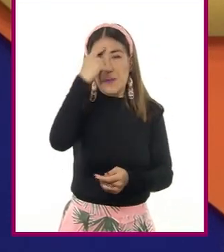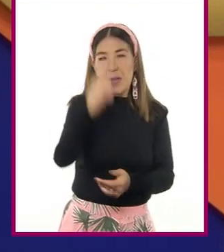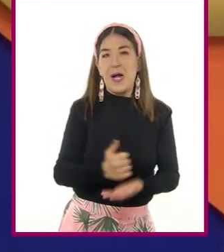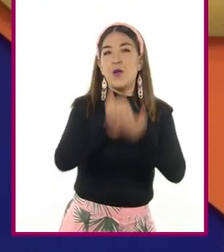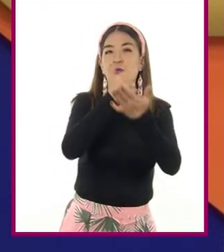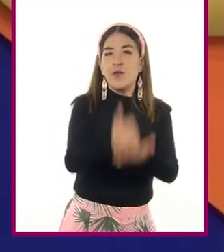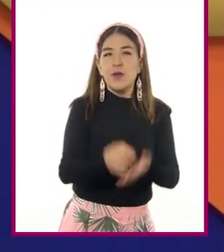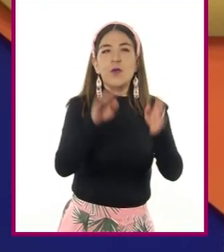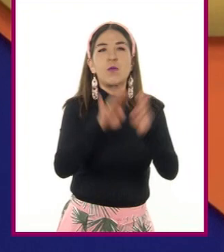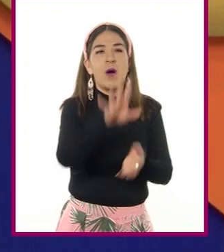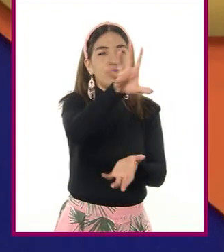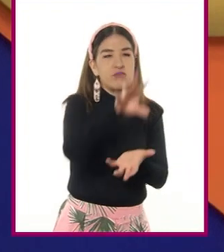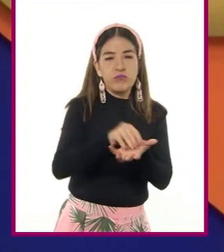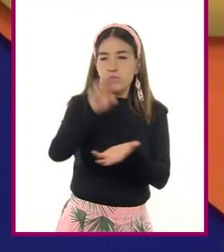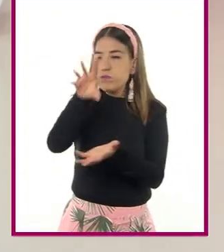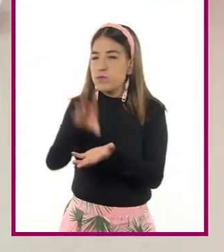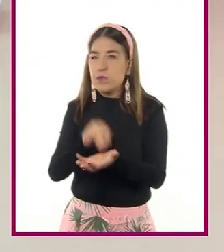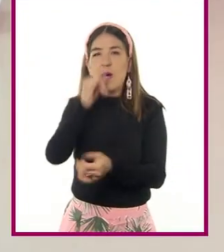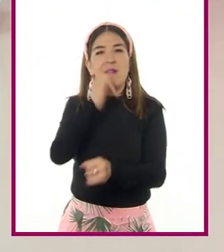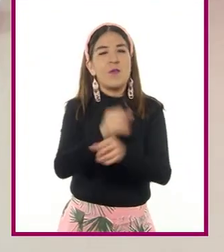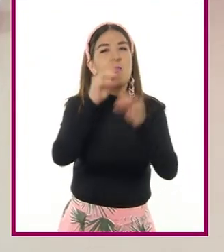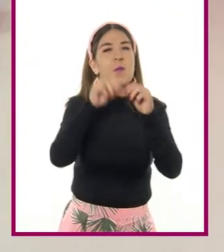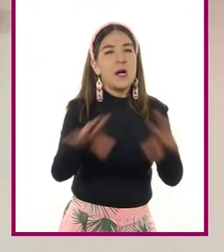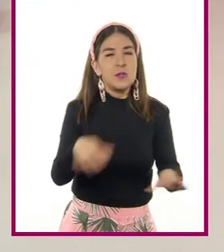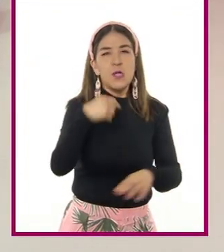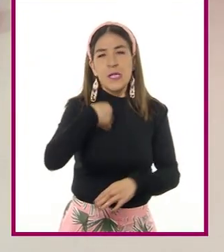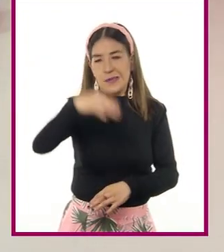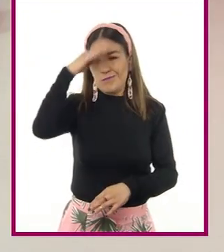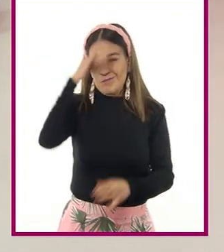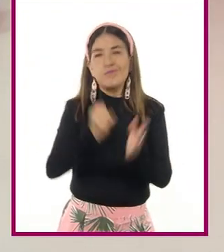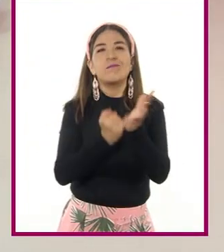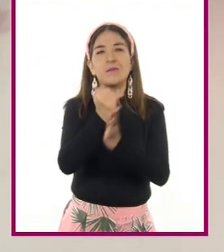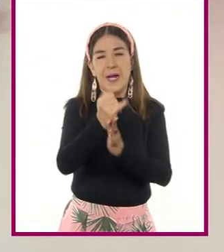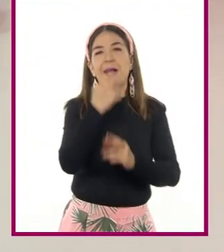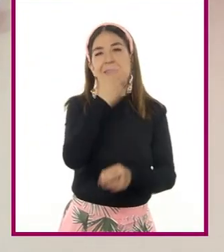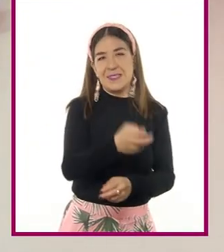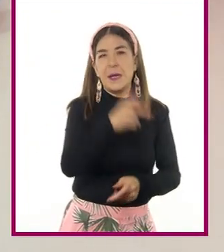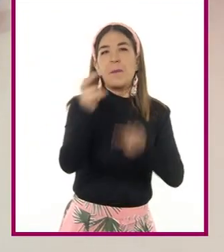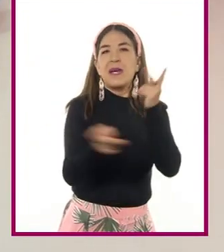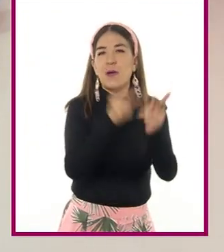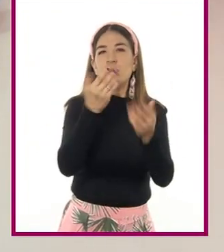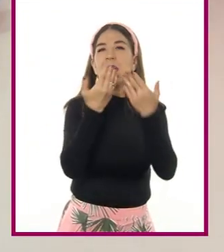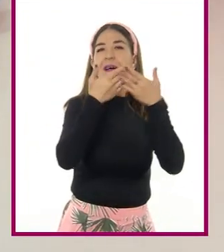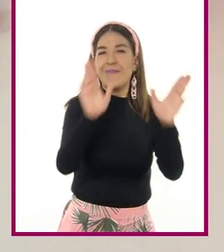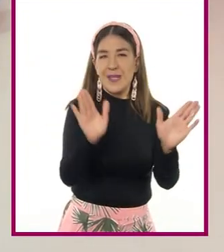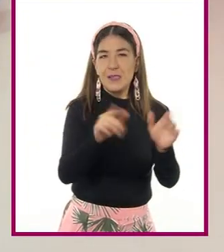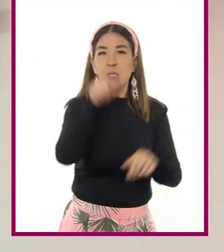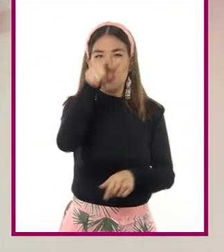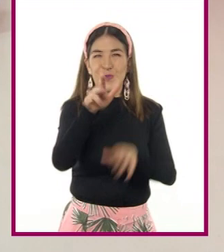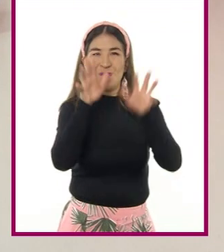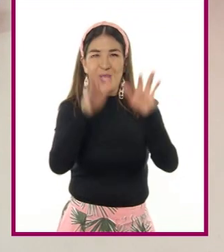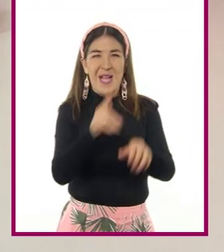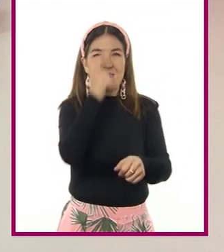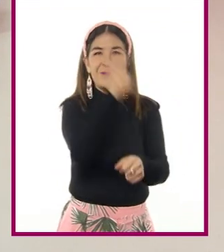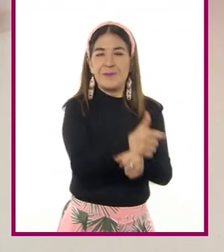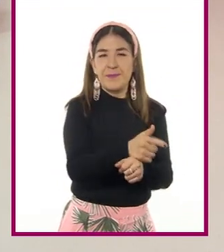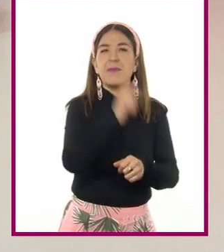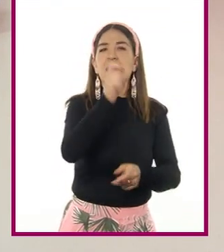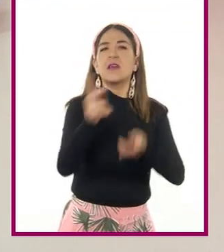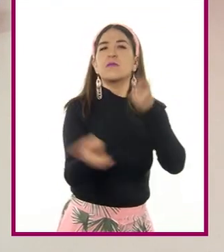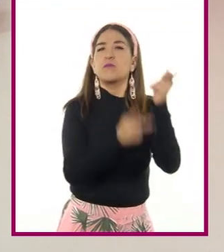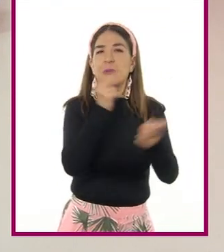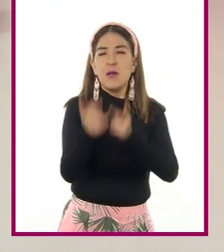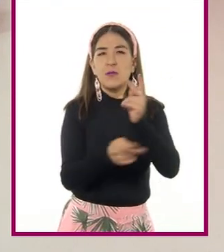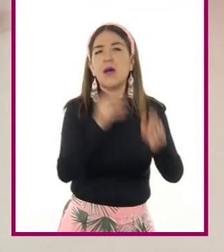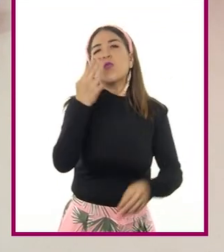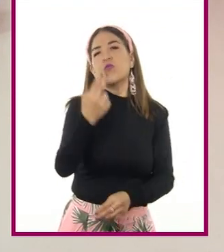a recolectar información, me decidí por las de tipo abiertas, que, como podrán darse cuenta, son preguntas